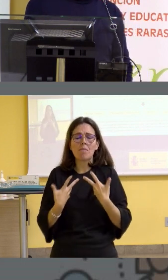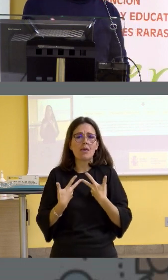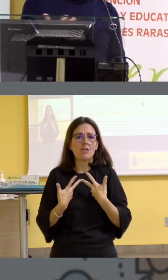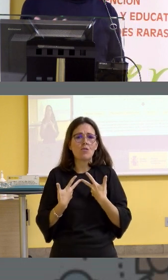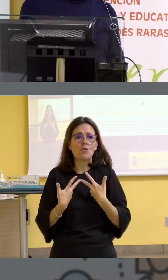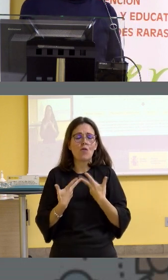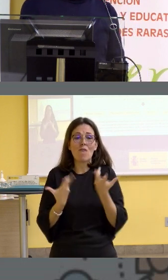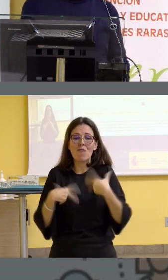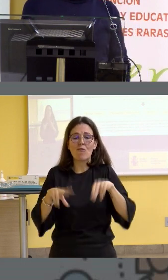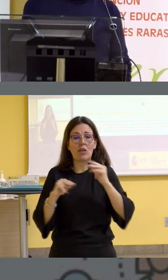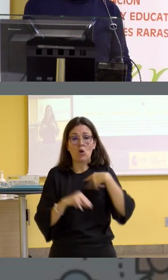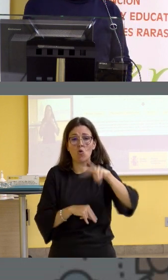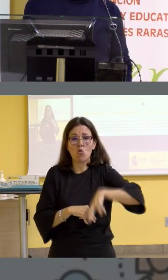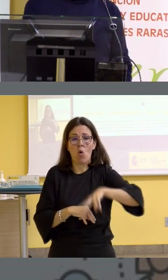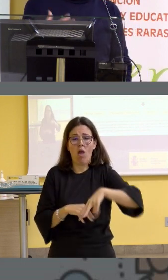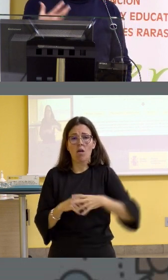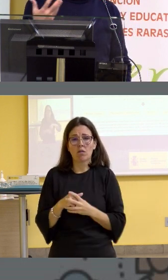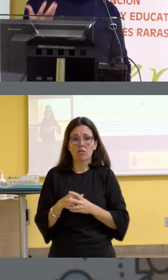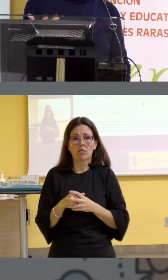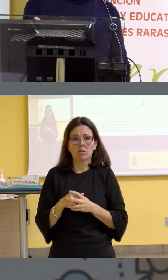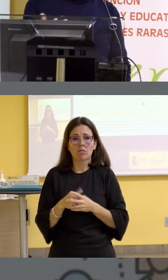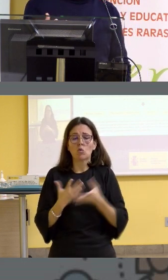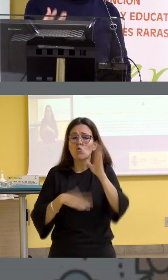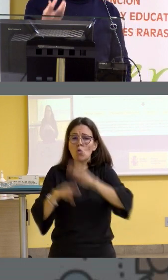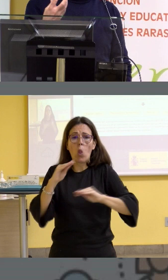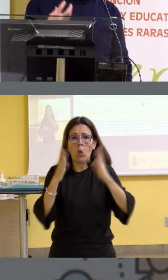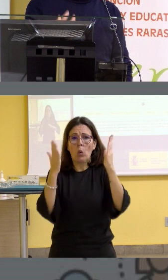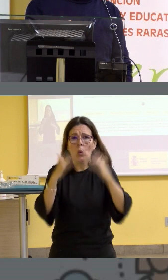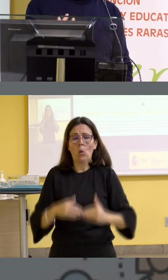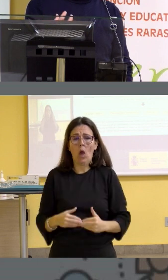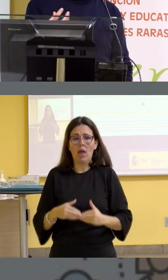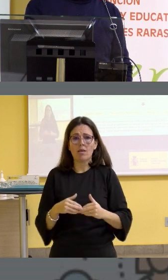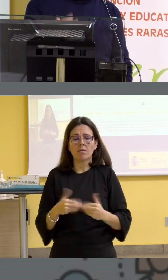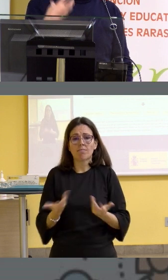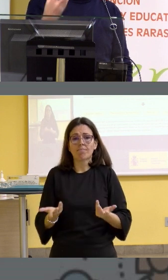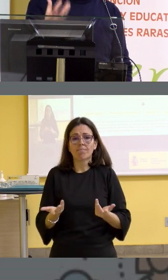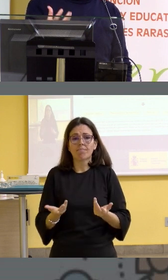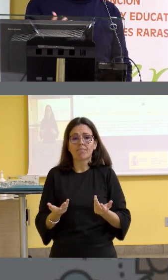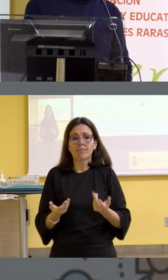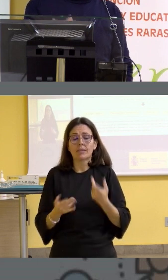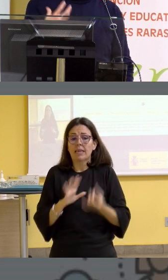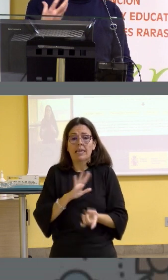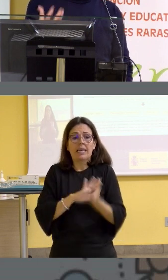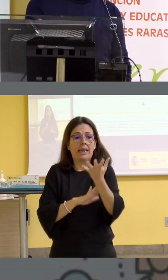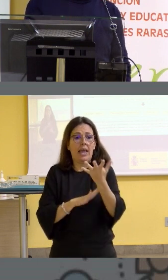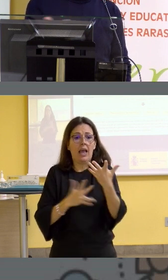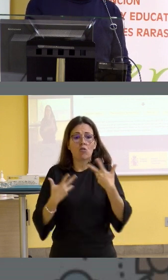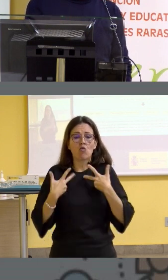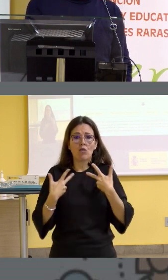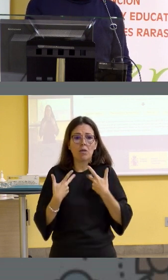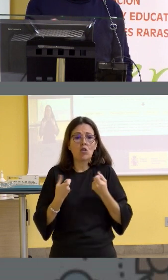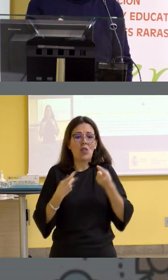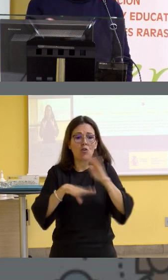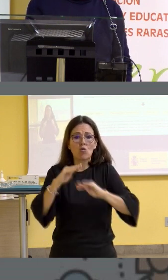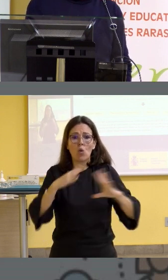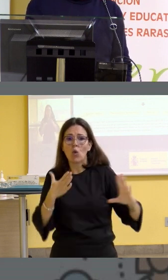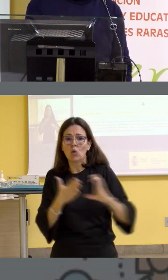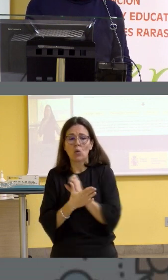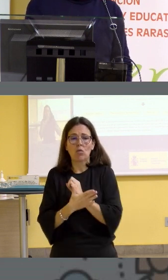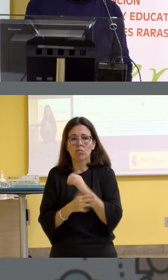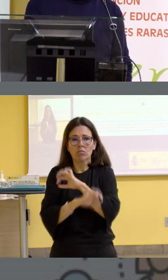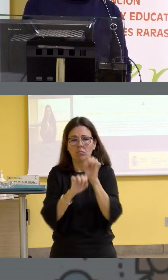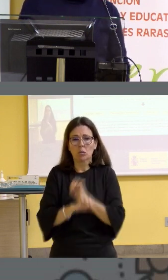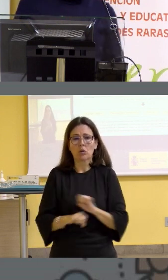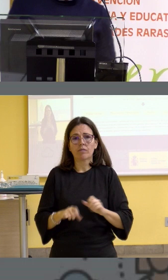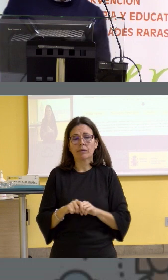no va a tener fin. No hay una solución para esa variable que desencadena la experiencia del sufrimiento humano. Y eso es así.